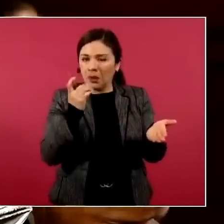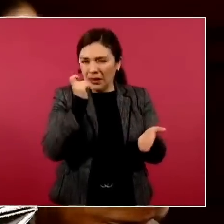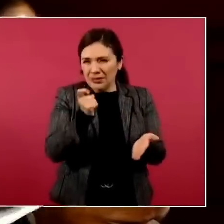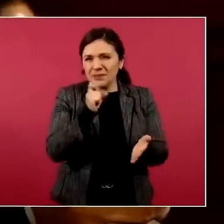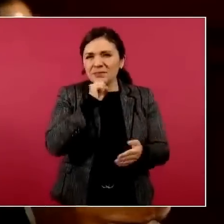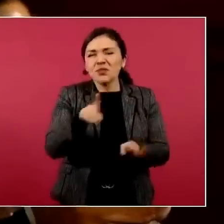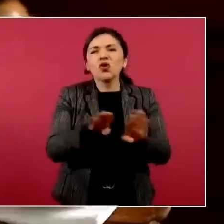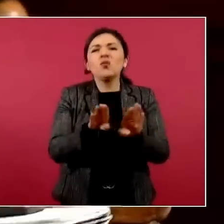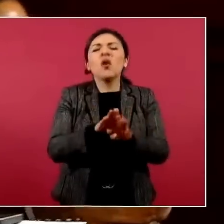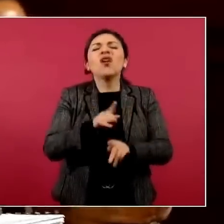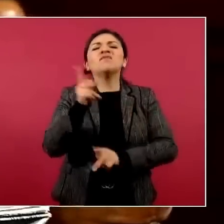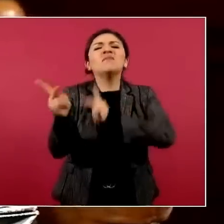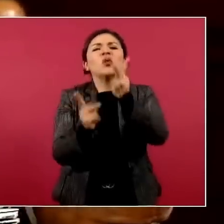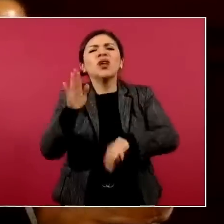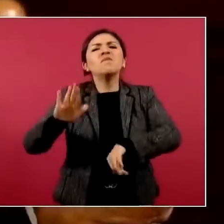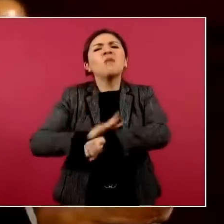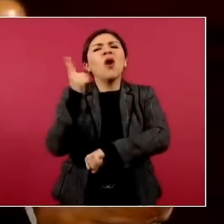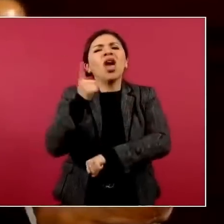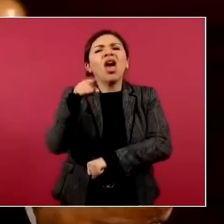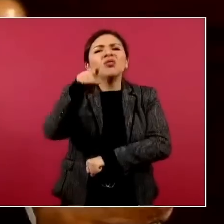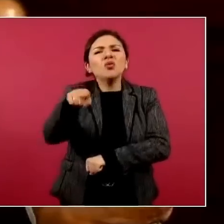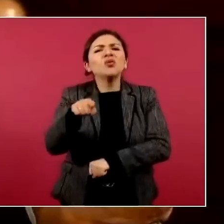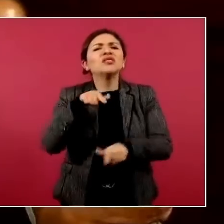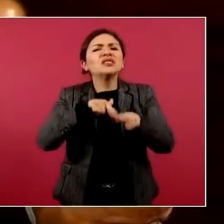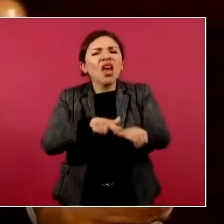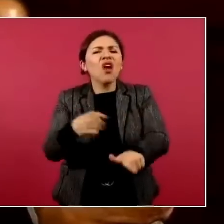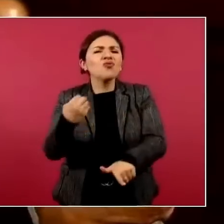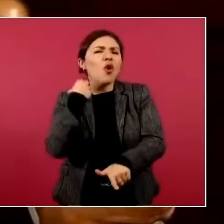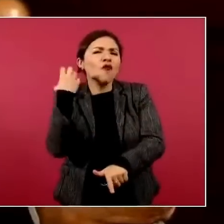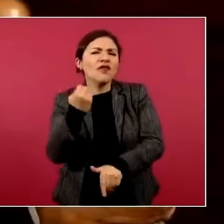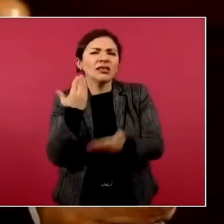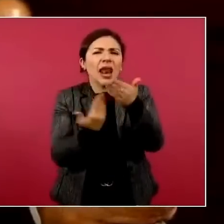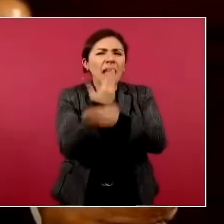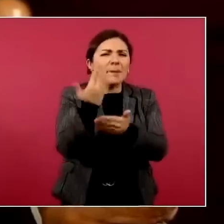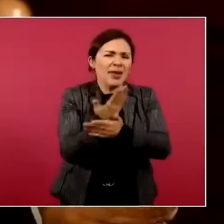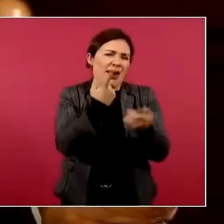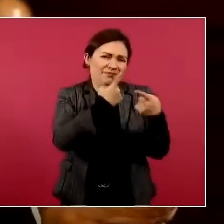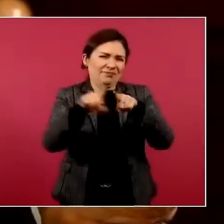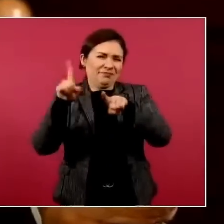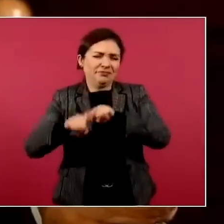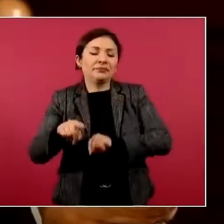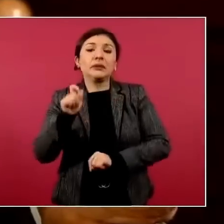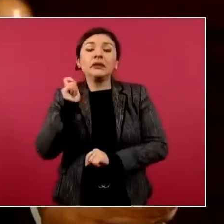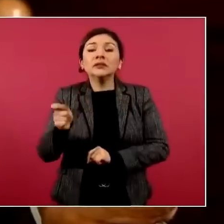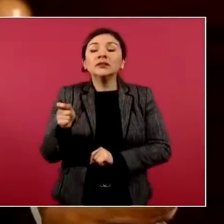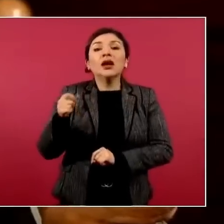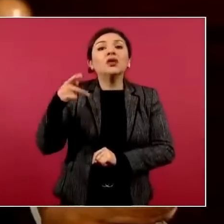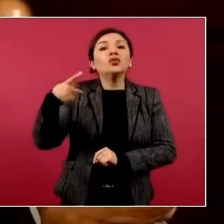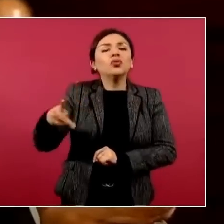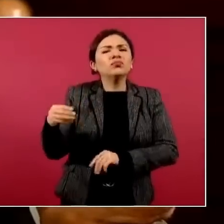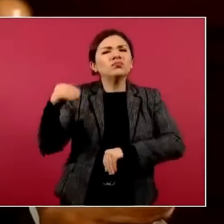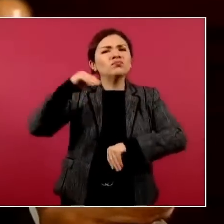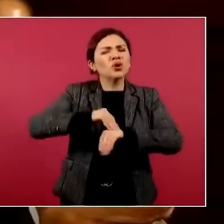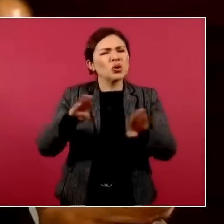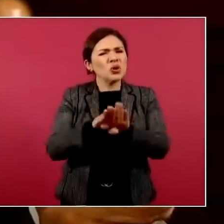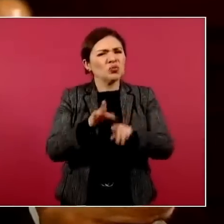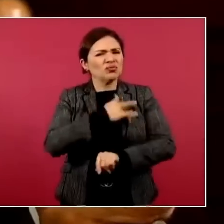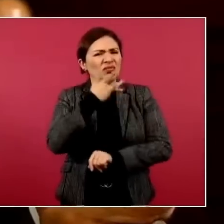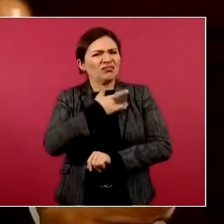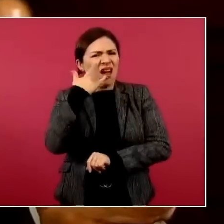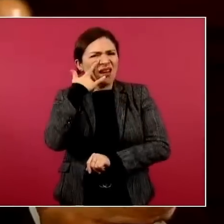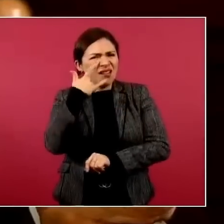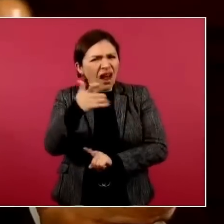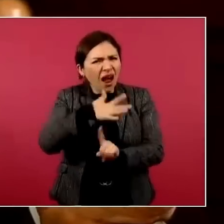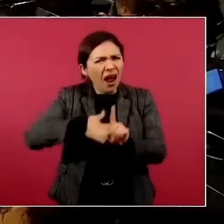las mañaneras, y que hacen una narrativa que desde las propias mañaneras se enrarece un clima, el